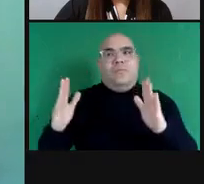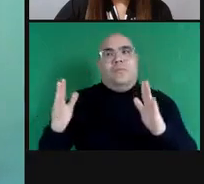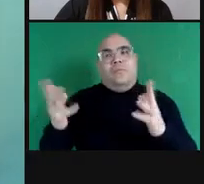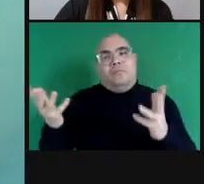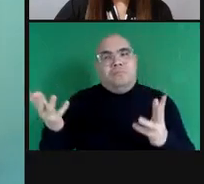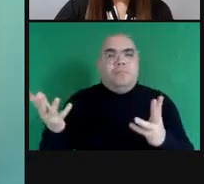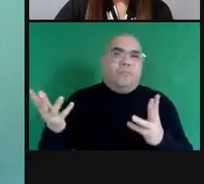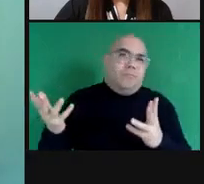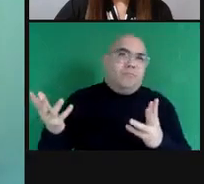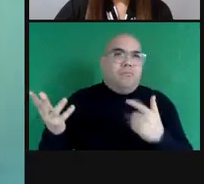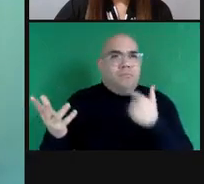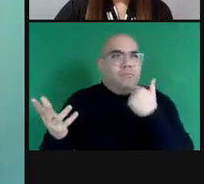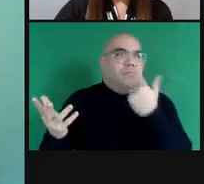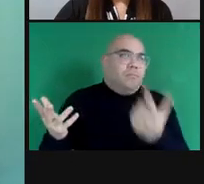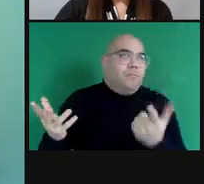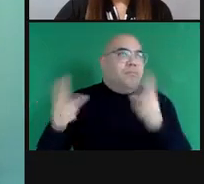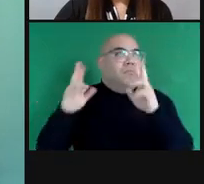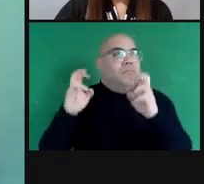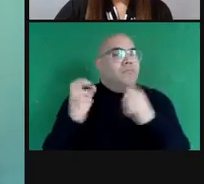dijéramos,